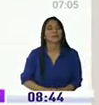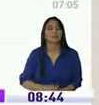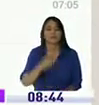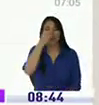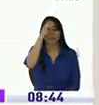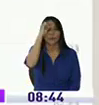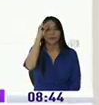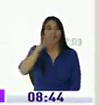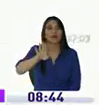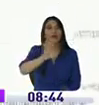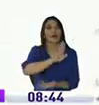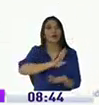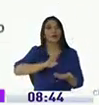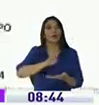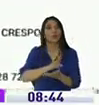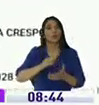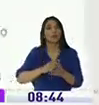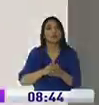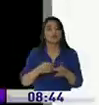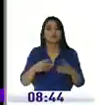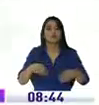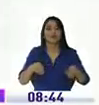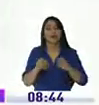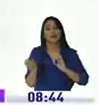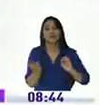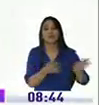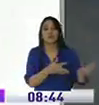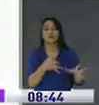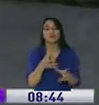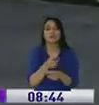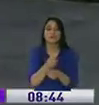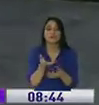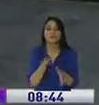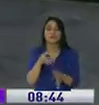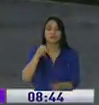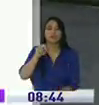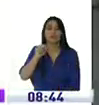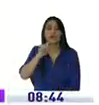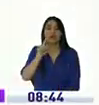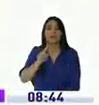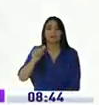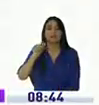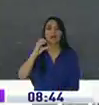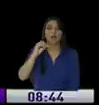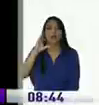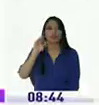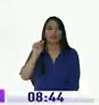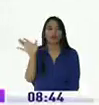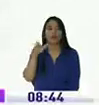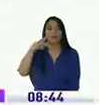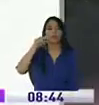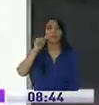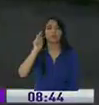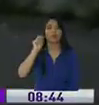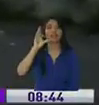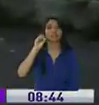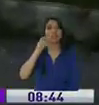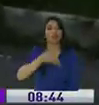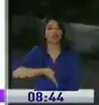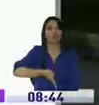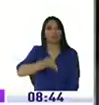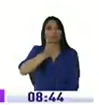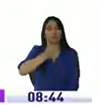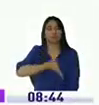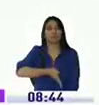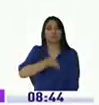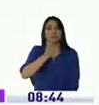Marés y la Insalubridad, terreno baldío. Esta es la Nazacota Puente. Rumiñahui. Ahí está. Ahí el